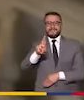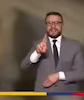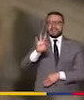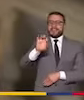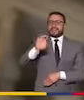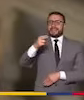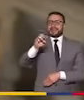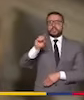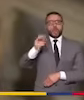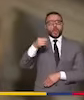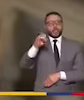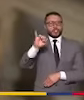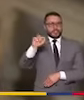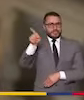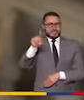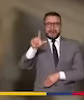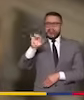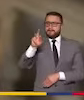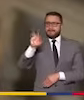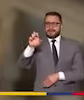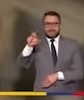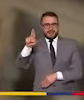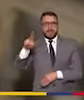Technologies Limited. Número de registro: